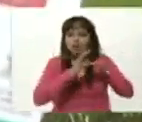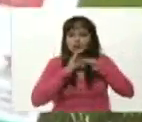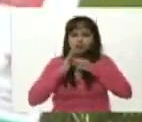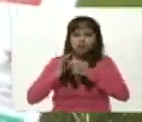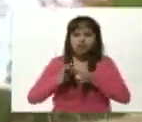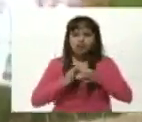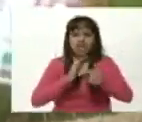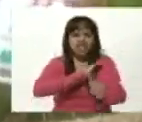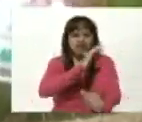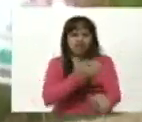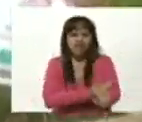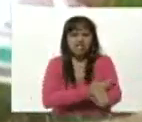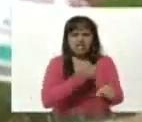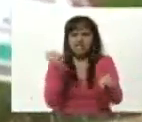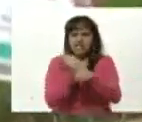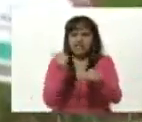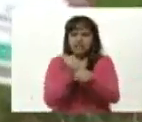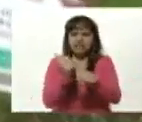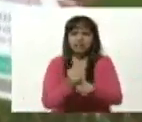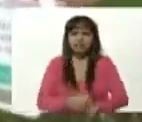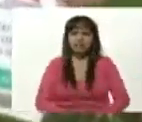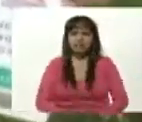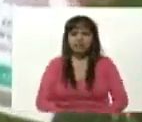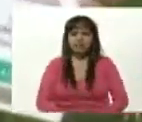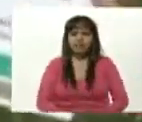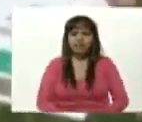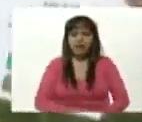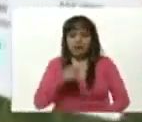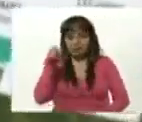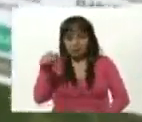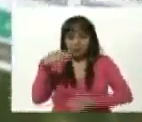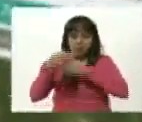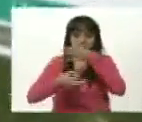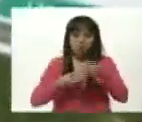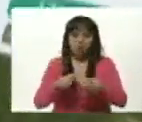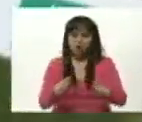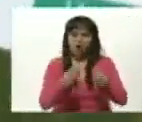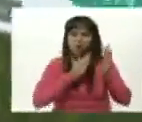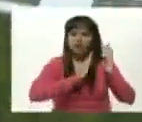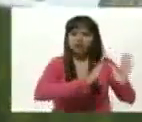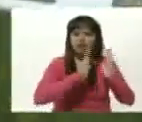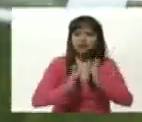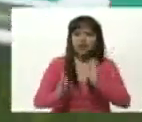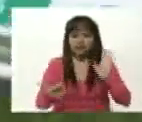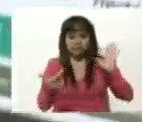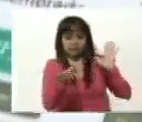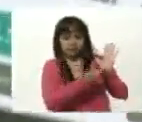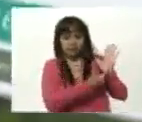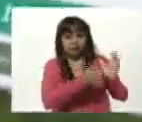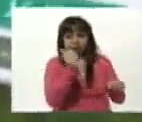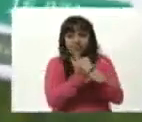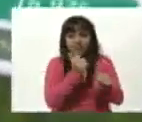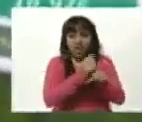fuerzas productivas. Aquí tenemos nosotros cómo está distribuida esta producción. Miren, los campesinos,